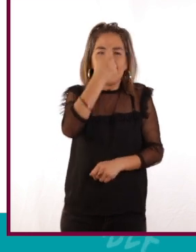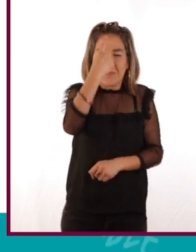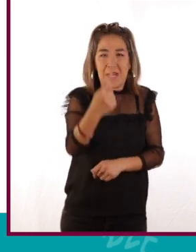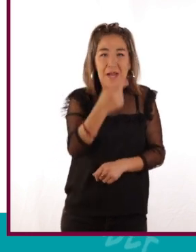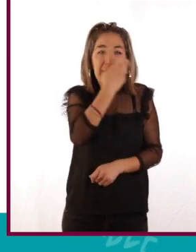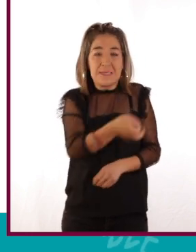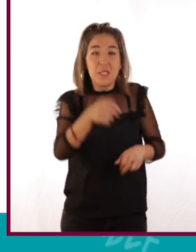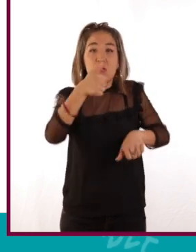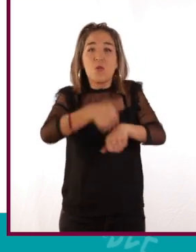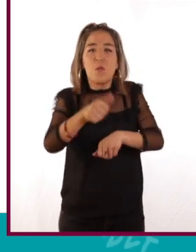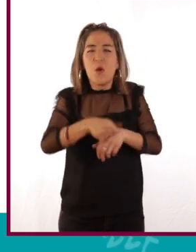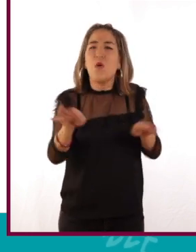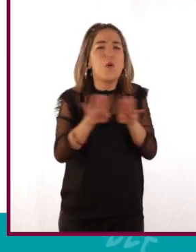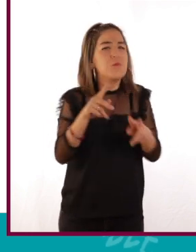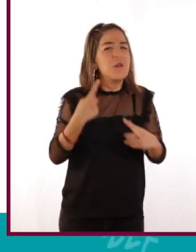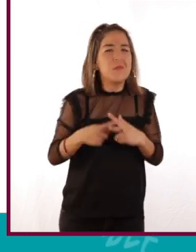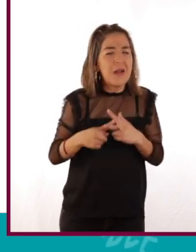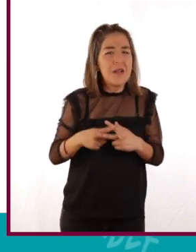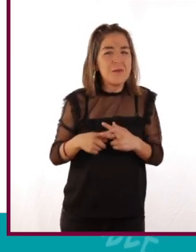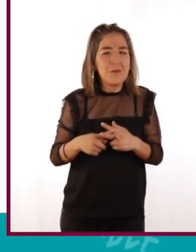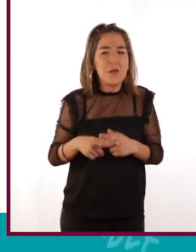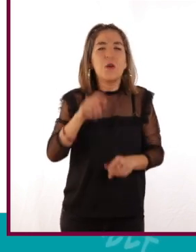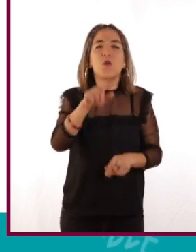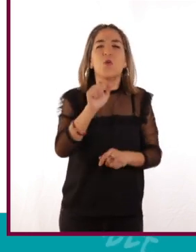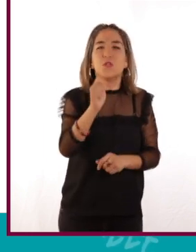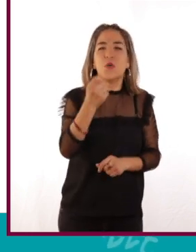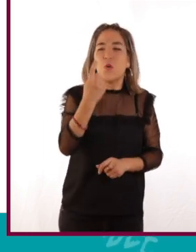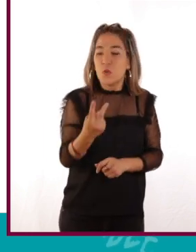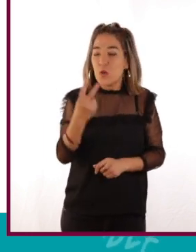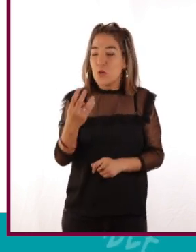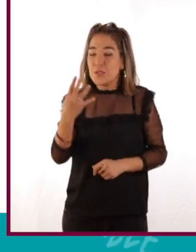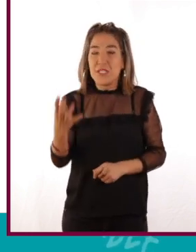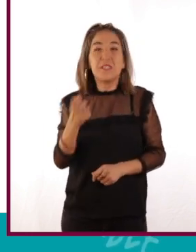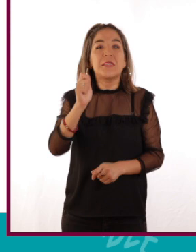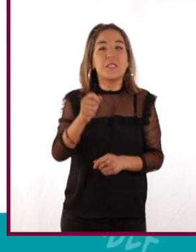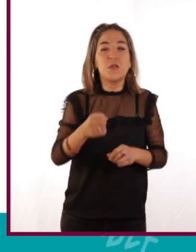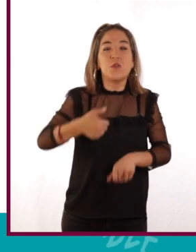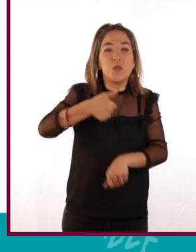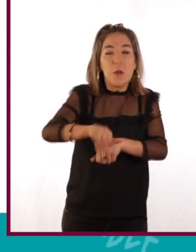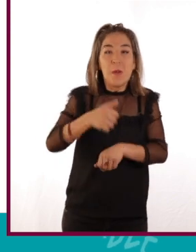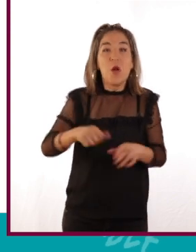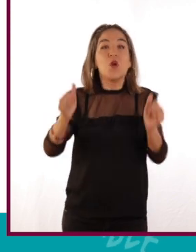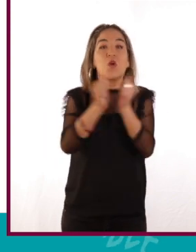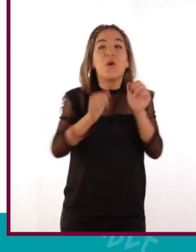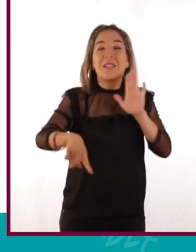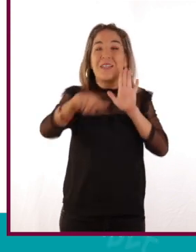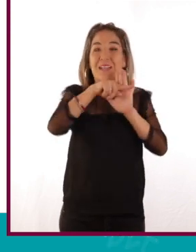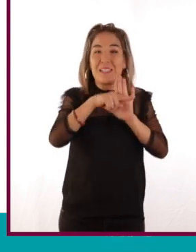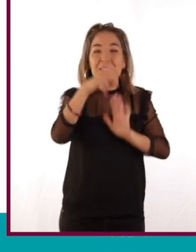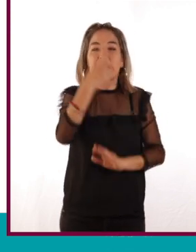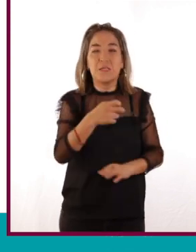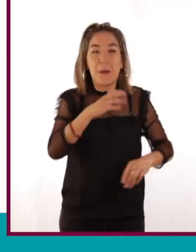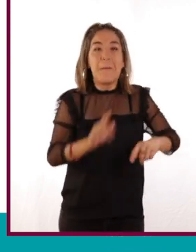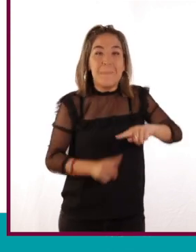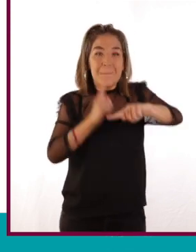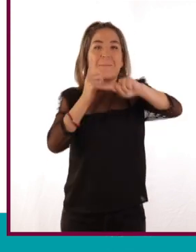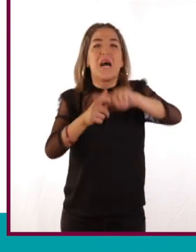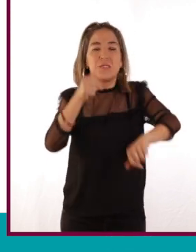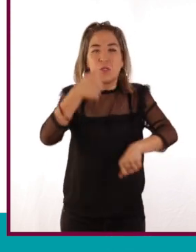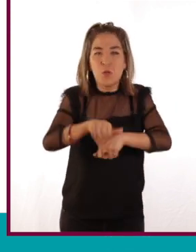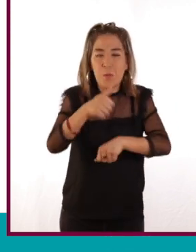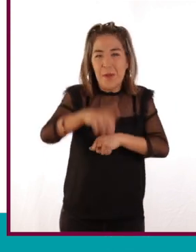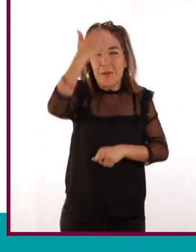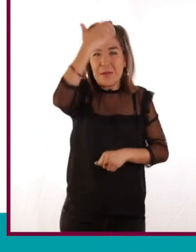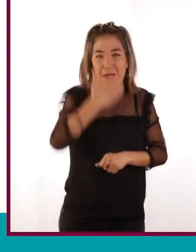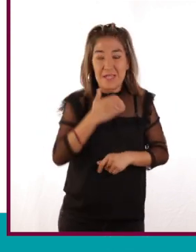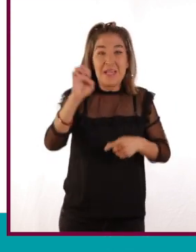ocurriera. Y es un número que se calcula contando el número de vértices, restándole el número de aristas y